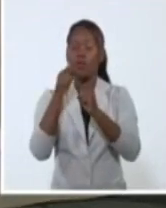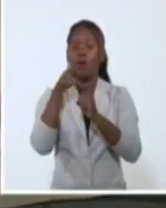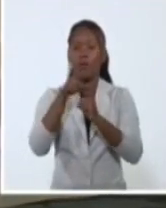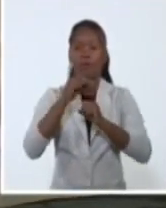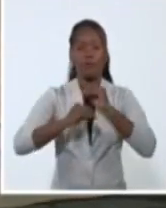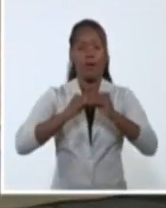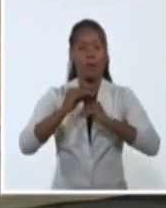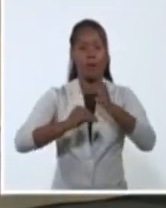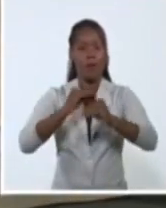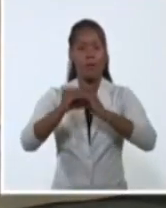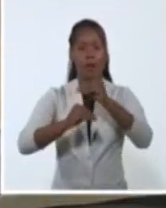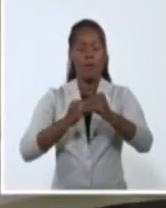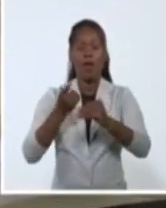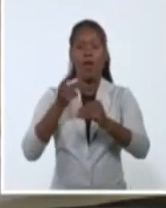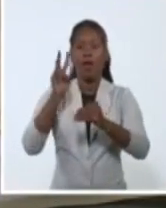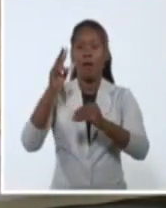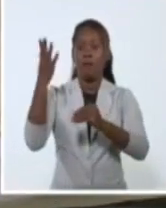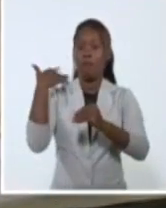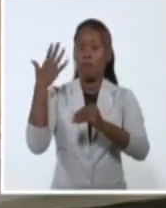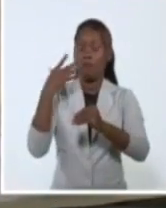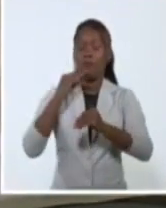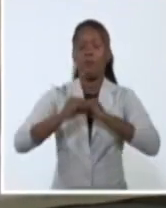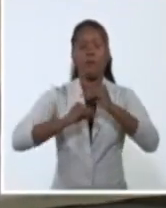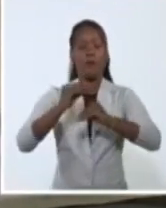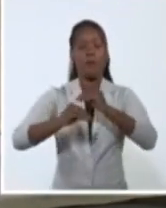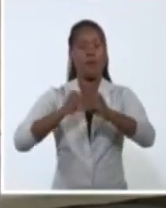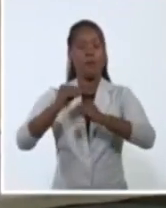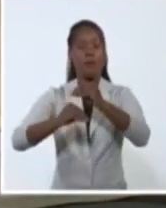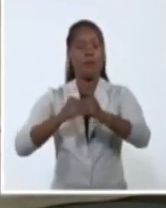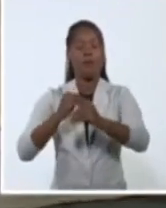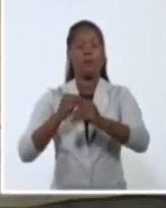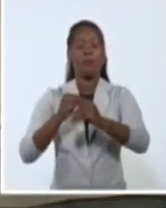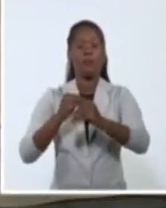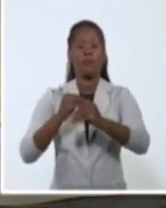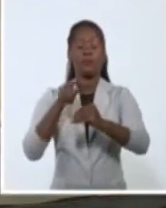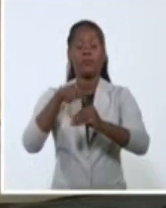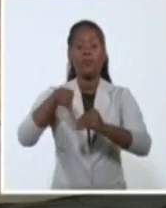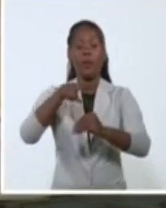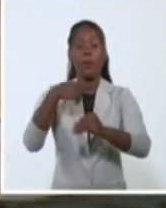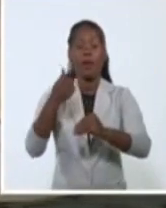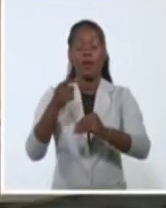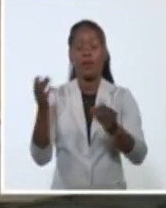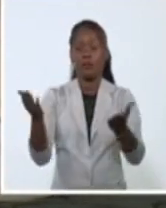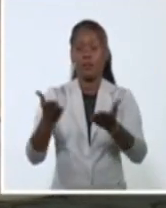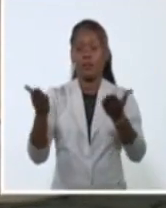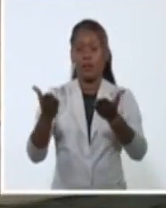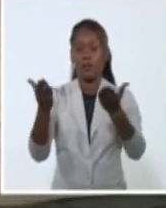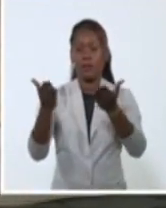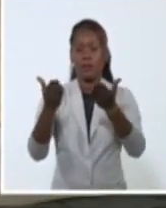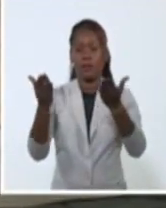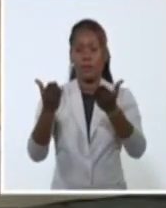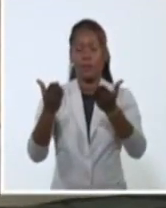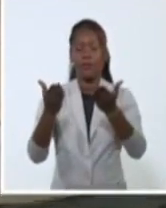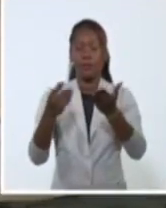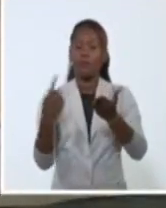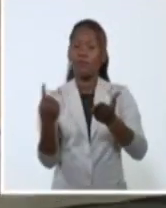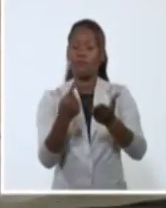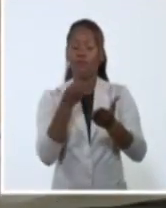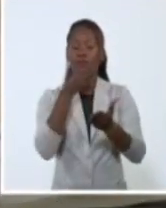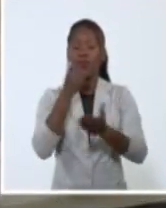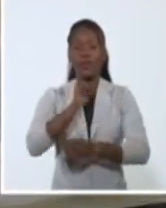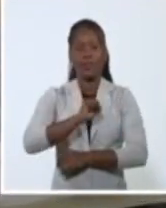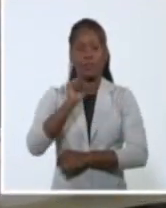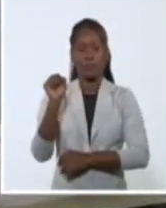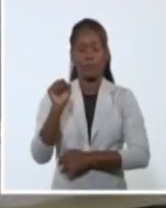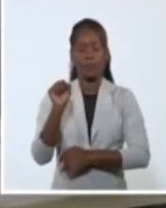crecer. En lo que las posibilidades nos permitan, en las áreas más